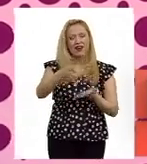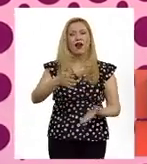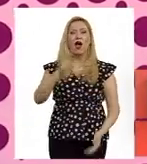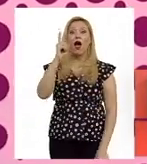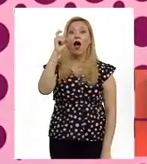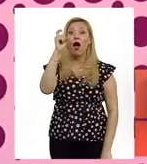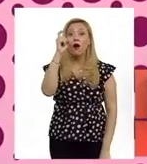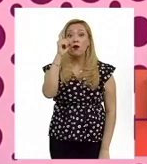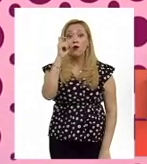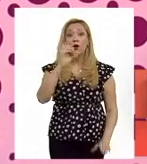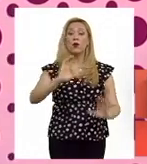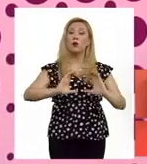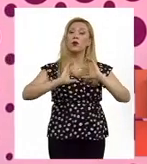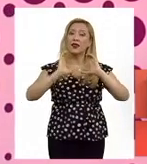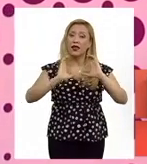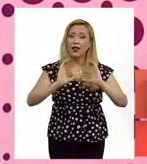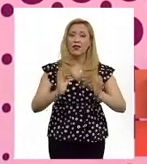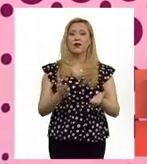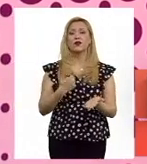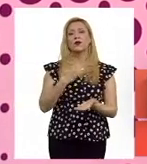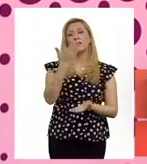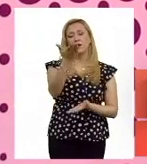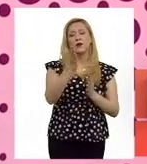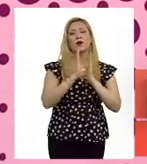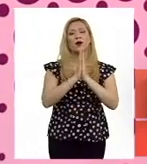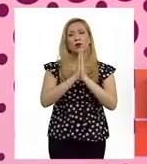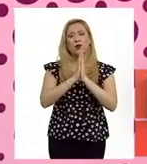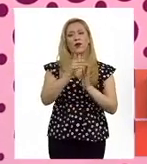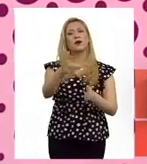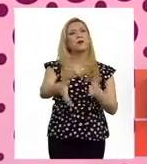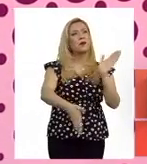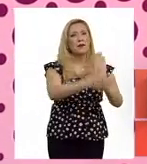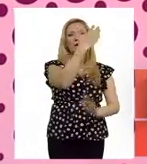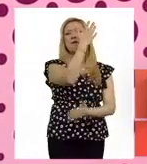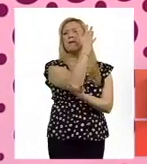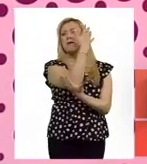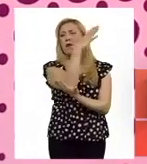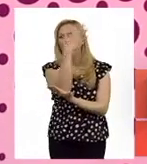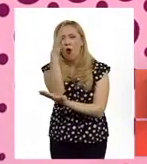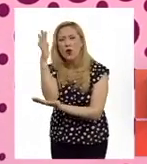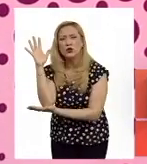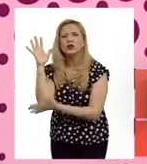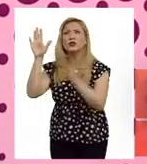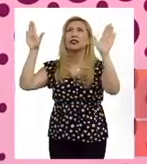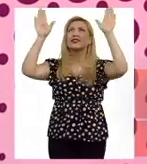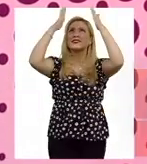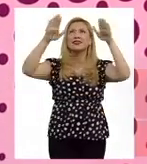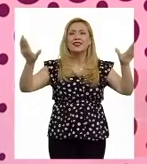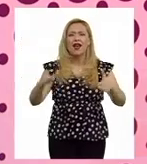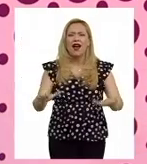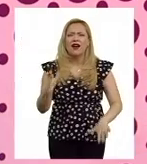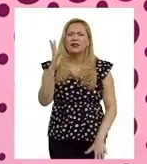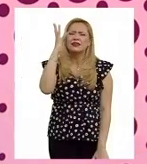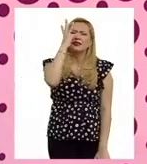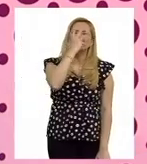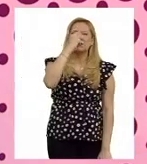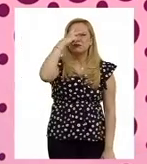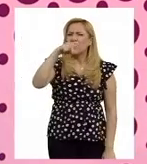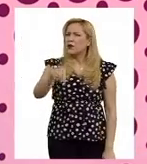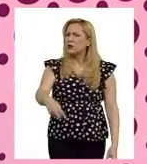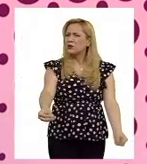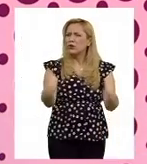agua. Otra cosa que yo invitaría es conozcan los bosques. México tiene unos bosques increíbles, tiene unos paisajes.